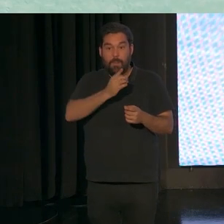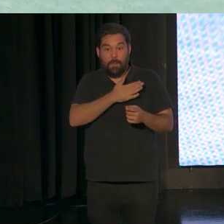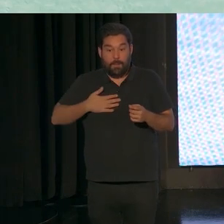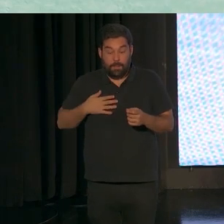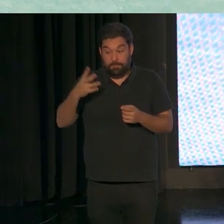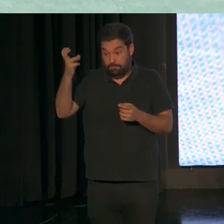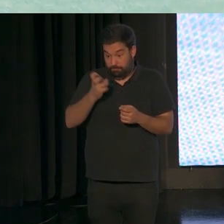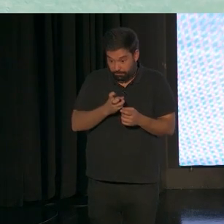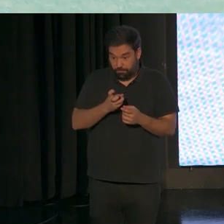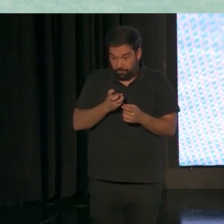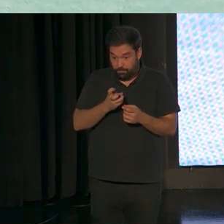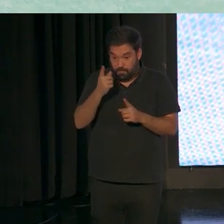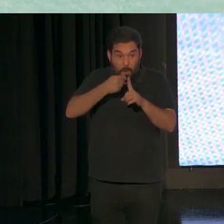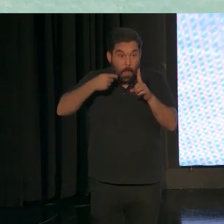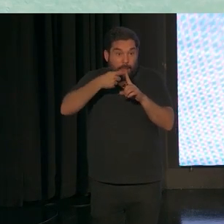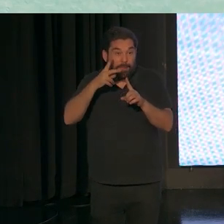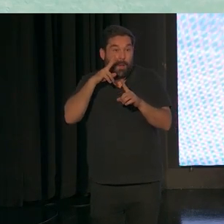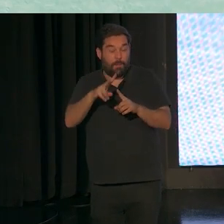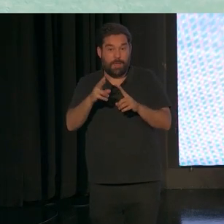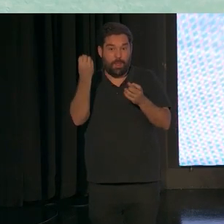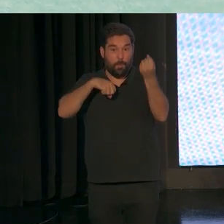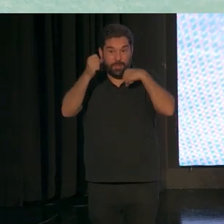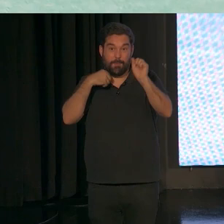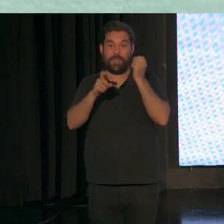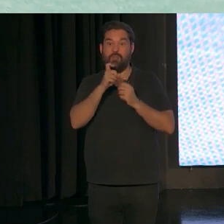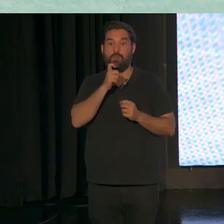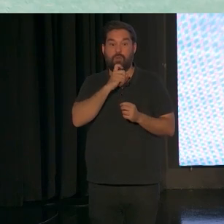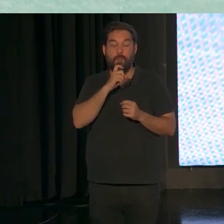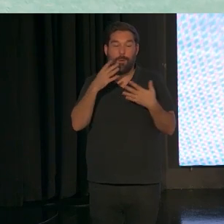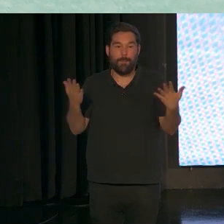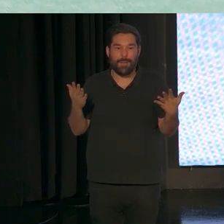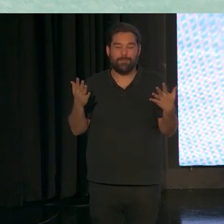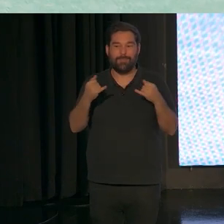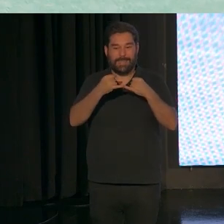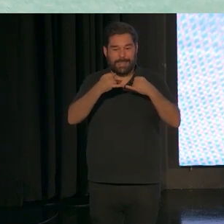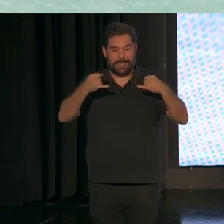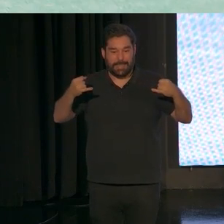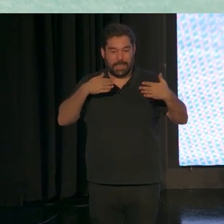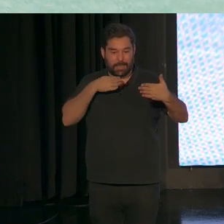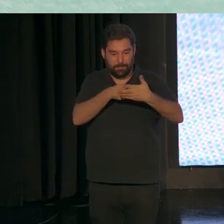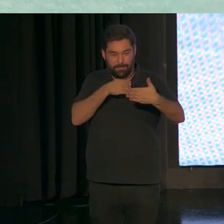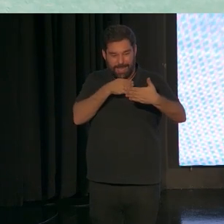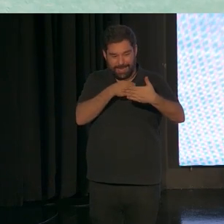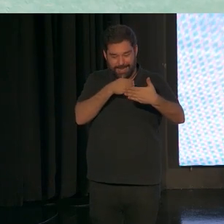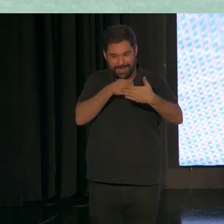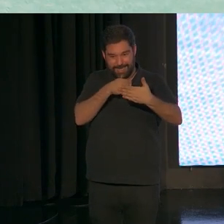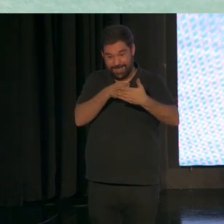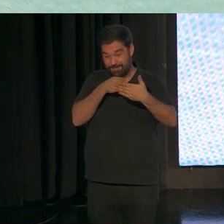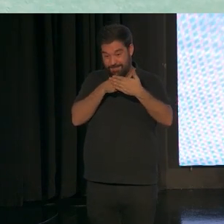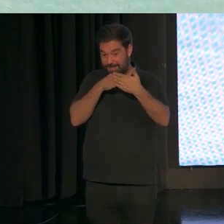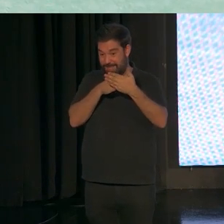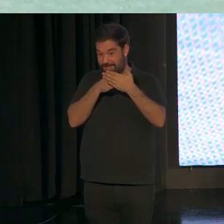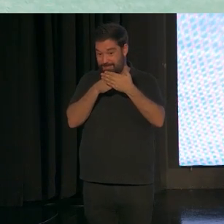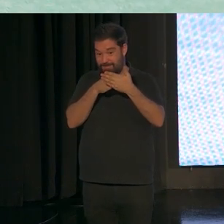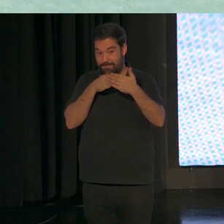actúa para que te pueda dar pautas pero no hay una línea hay una línea ahí que no permite que la familia forme